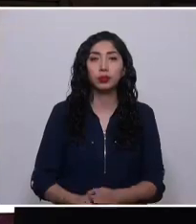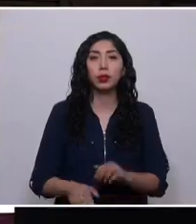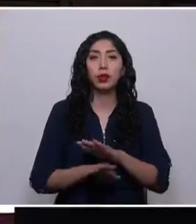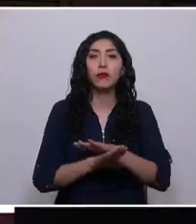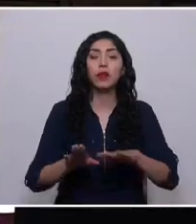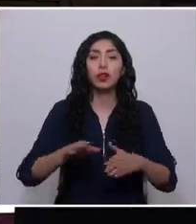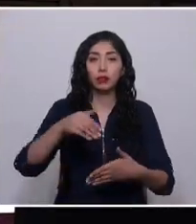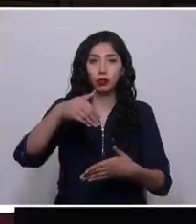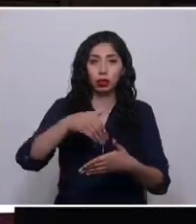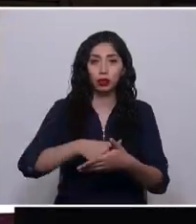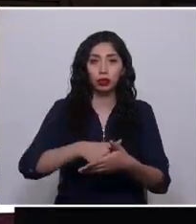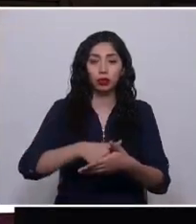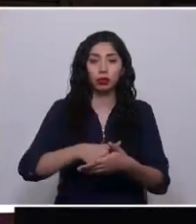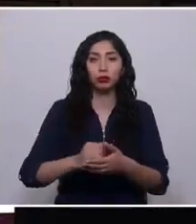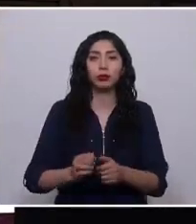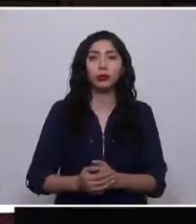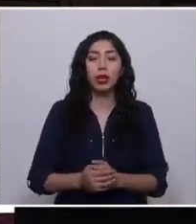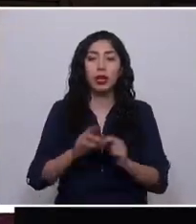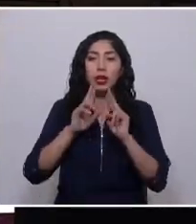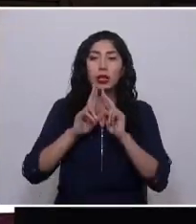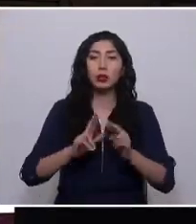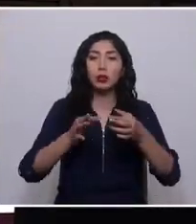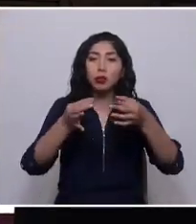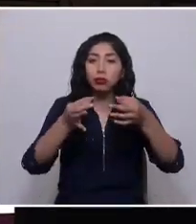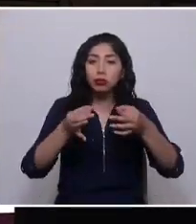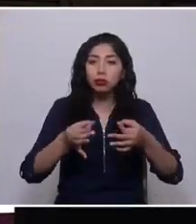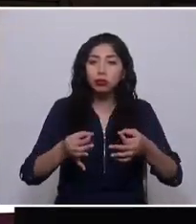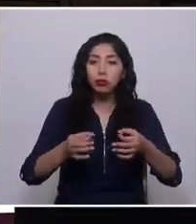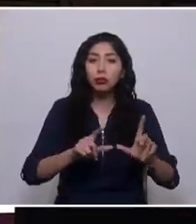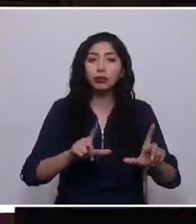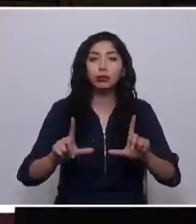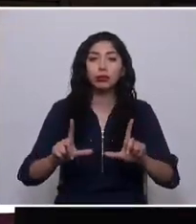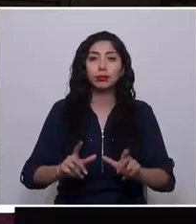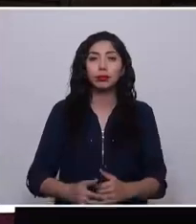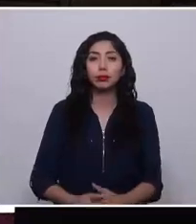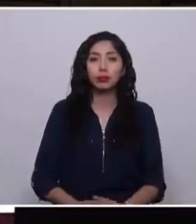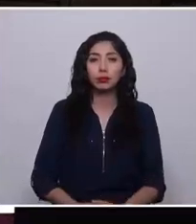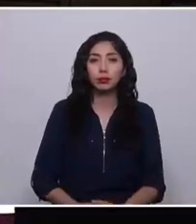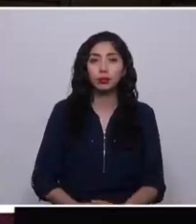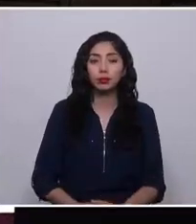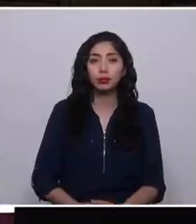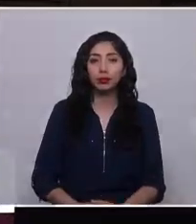Finalizada la votación, resultado de la votación.